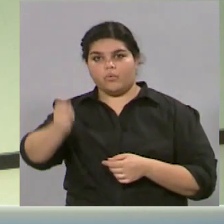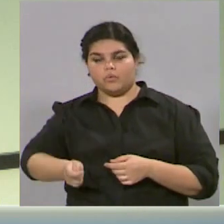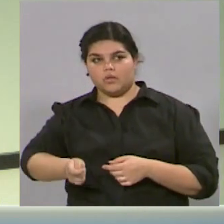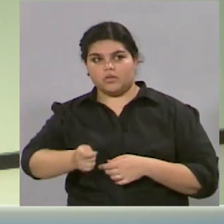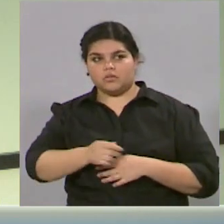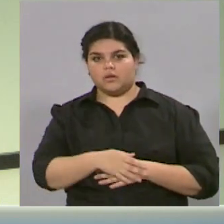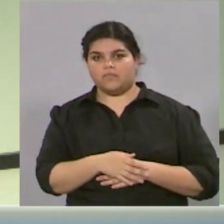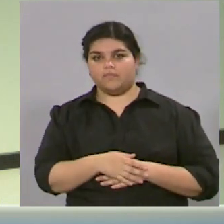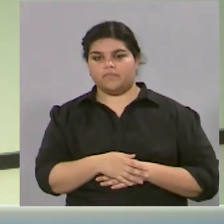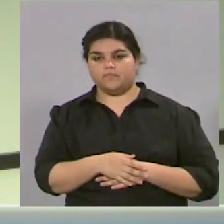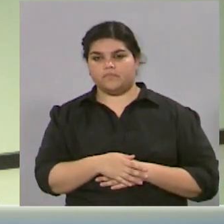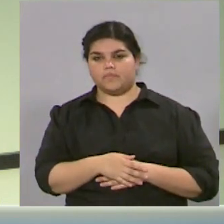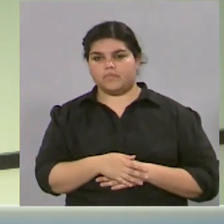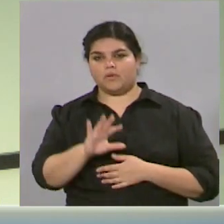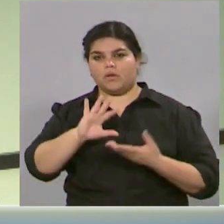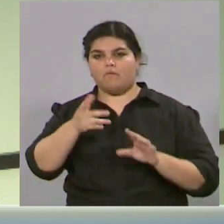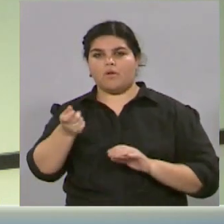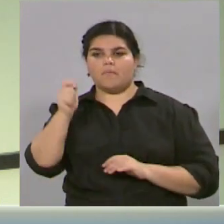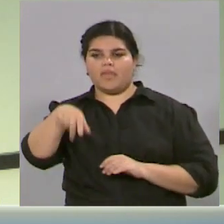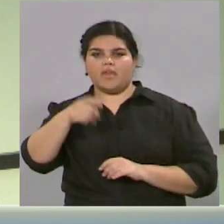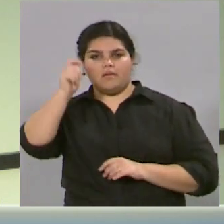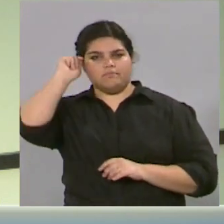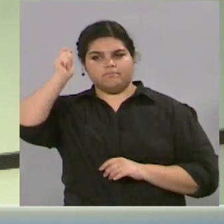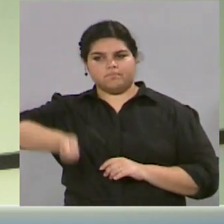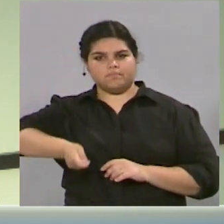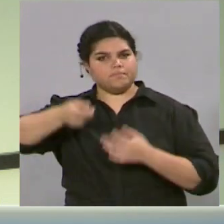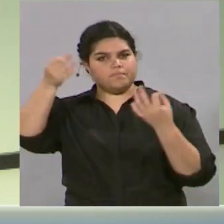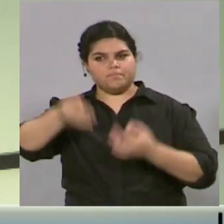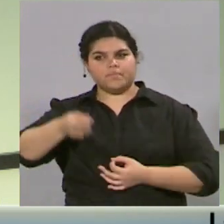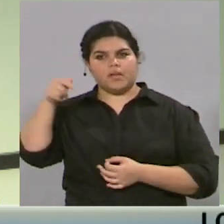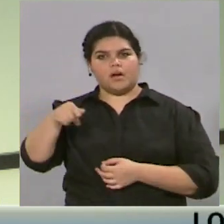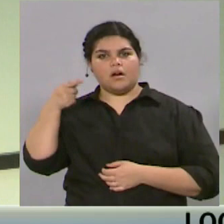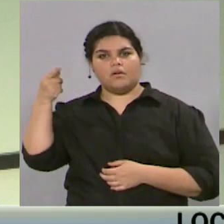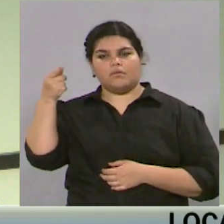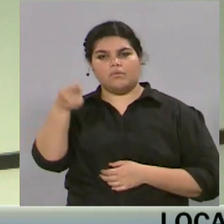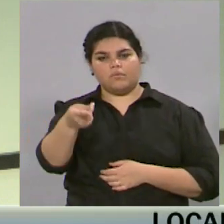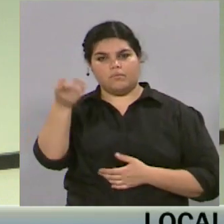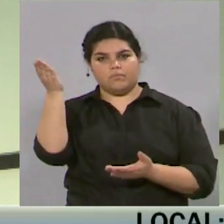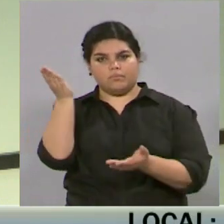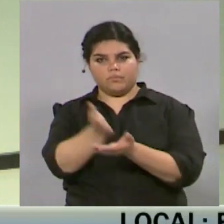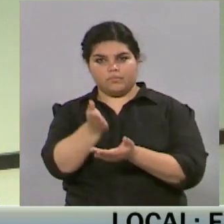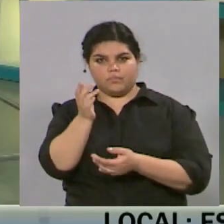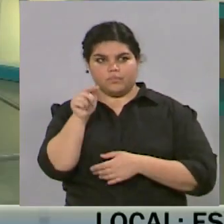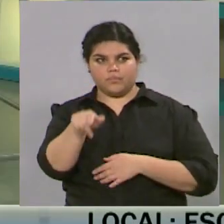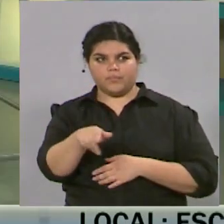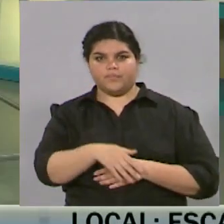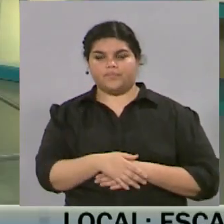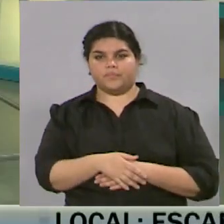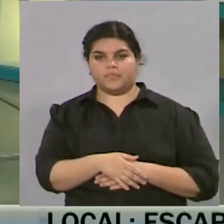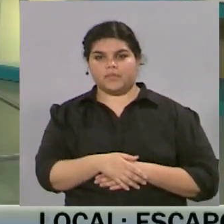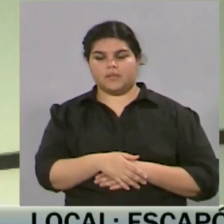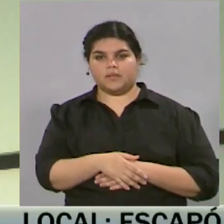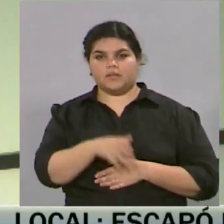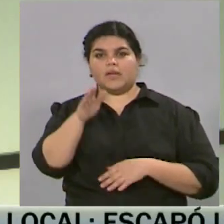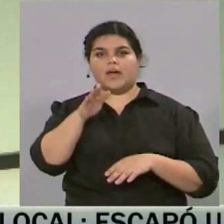modo de ver, ejemplificativa, donde condenó inclusive a aseguradora de riesgo del trabajo.